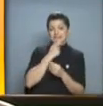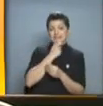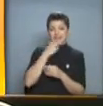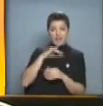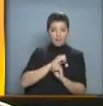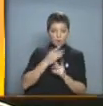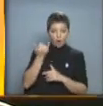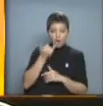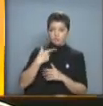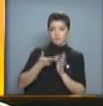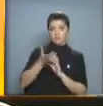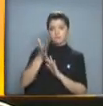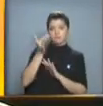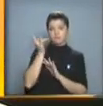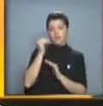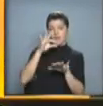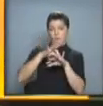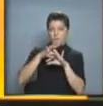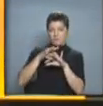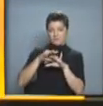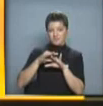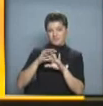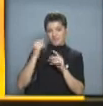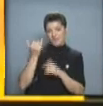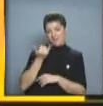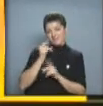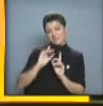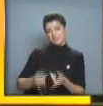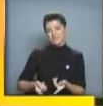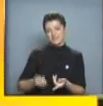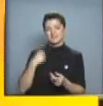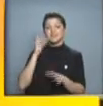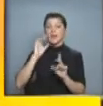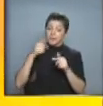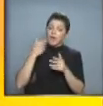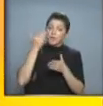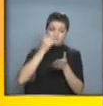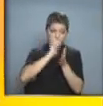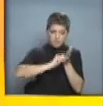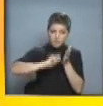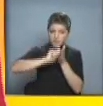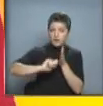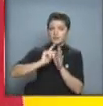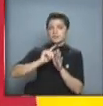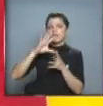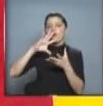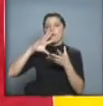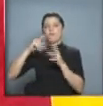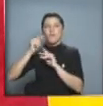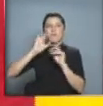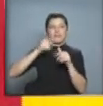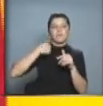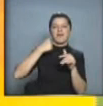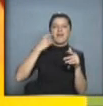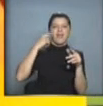así. Y es como para ahí también, es también un papeleo. Obviamente que es una manera de llevar a cabo una ceremonia, la